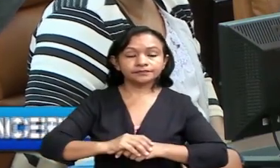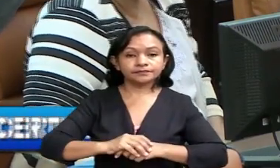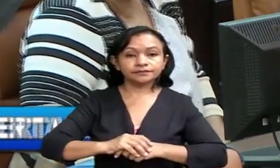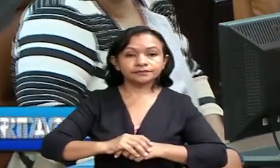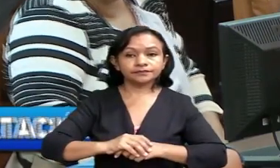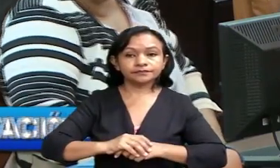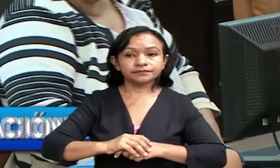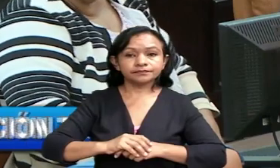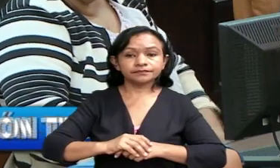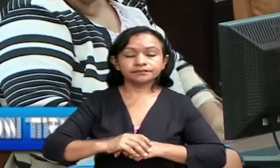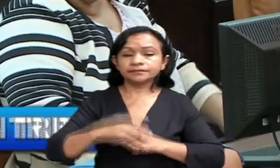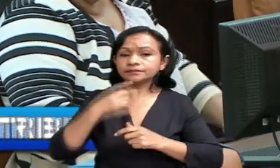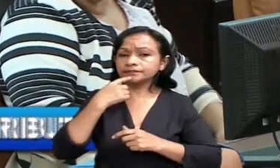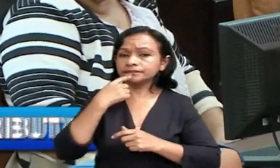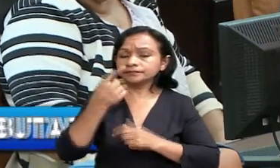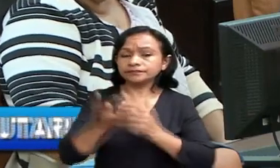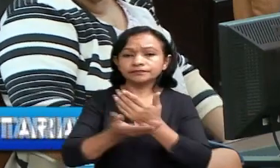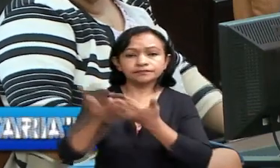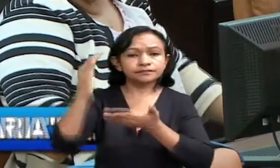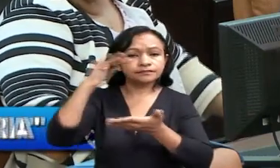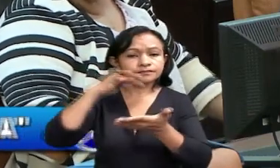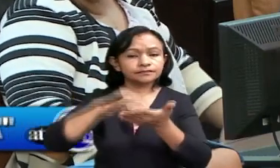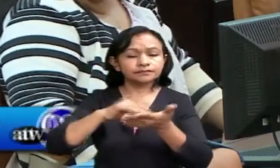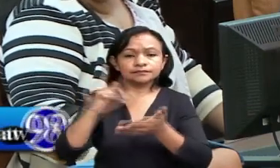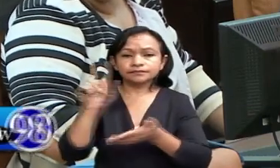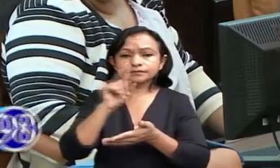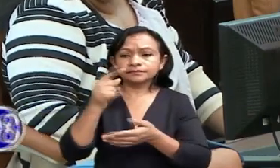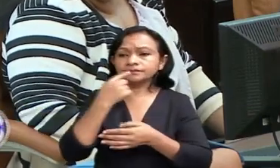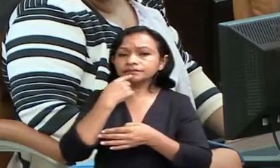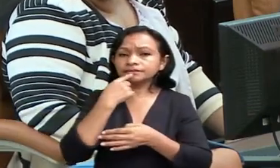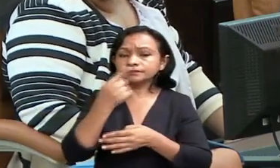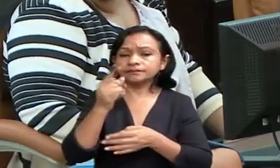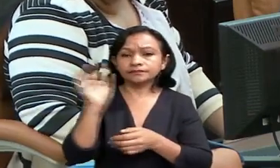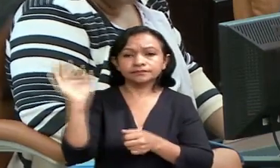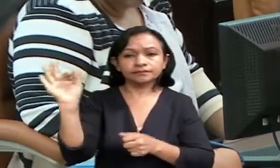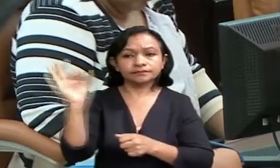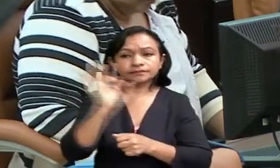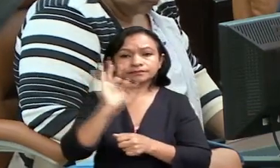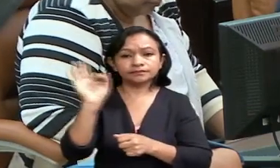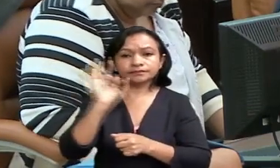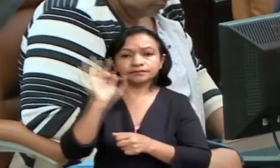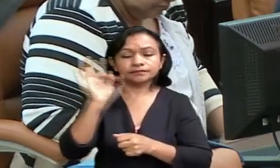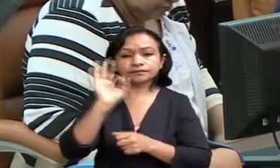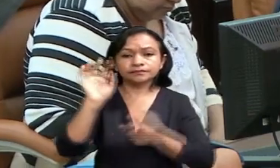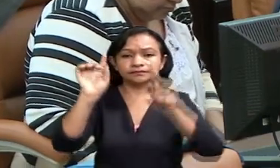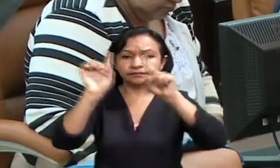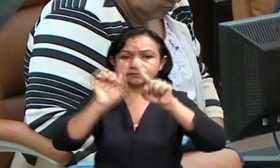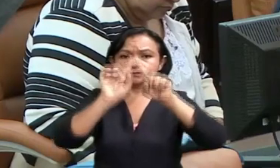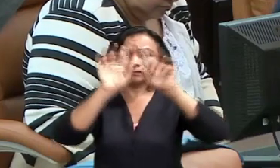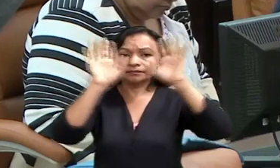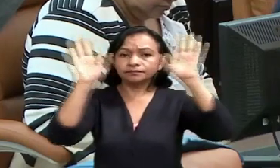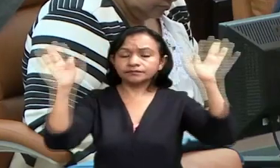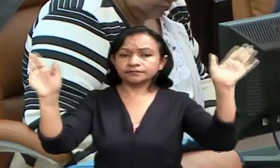Y no voy a repetir lo que de manera muy clara